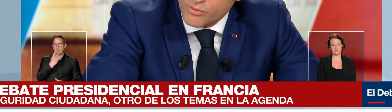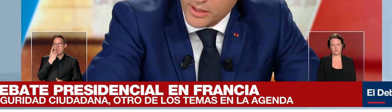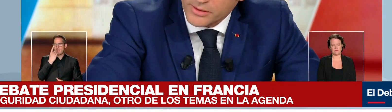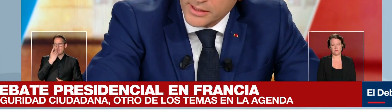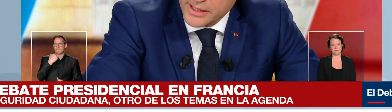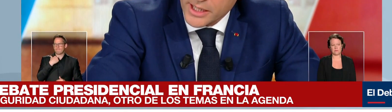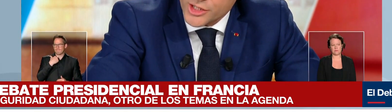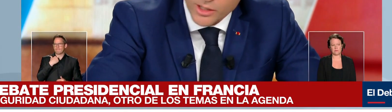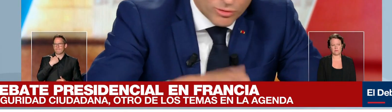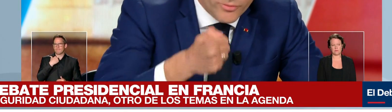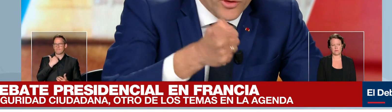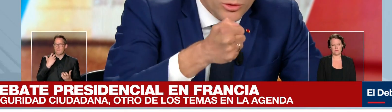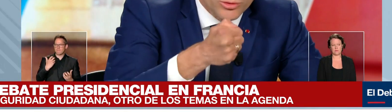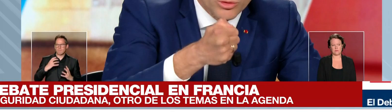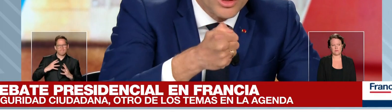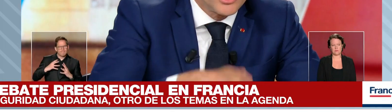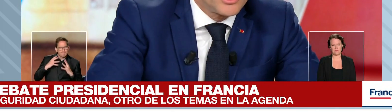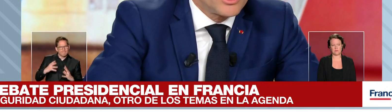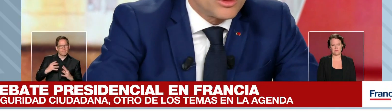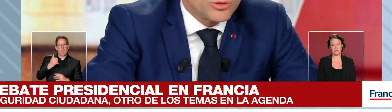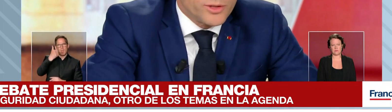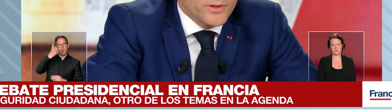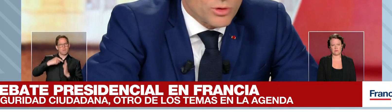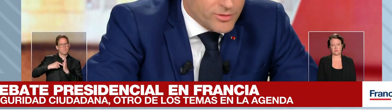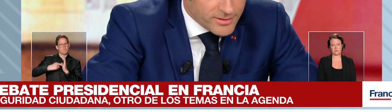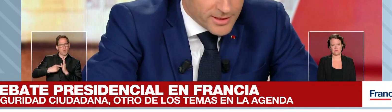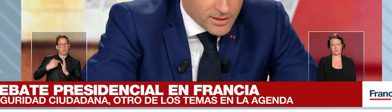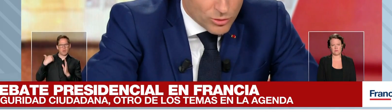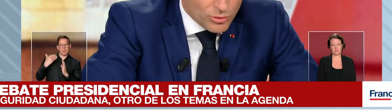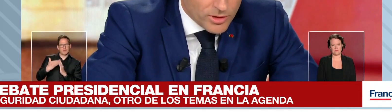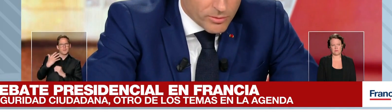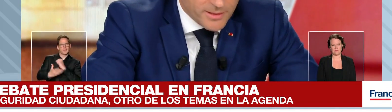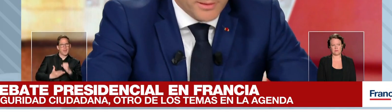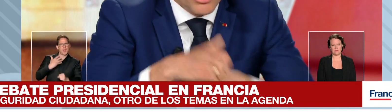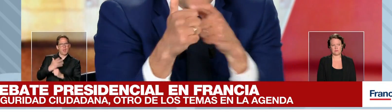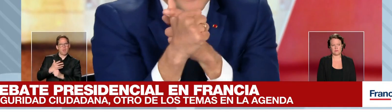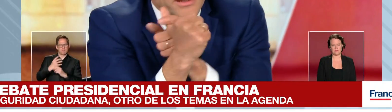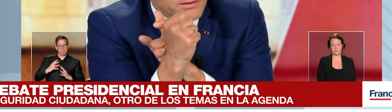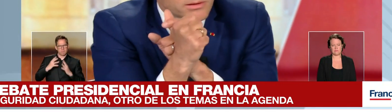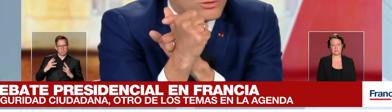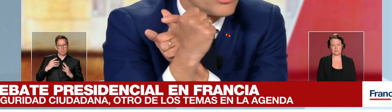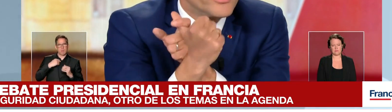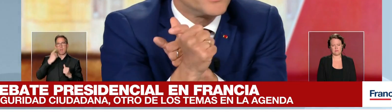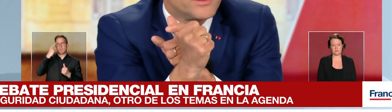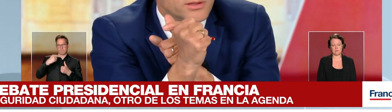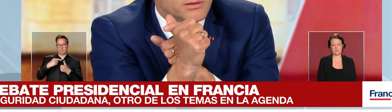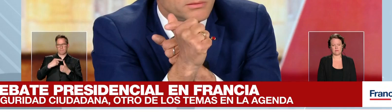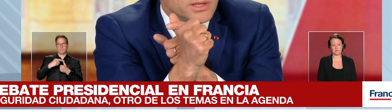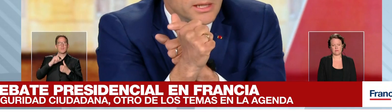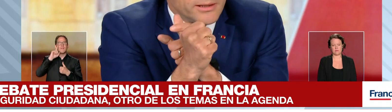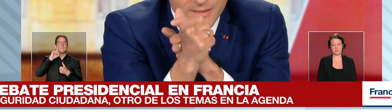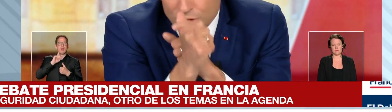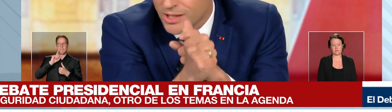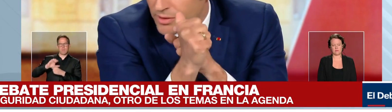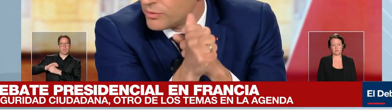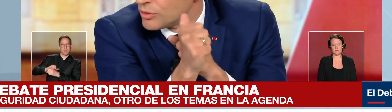y aislarlas para poder actuar de manera fuerte sobre lo que hice en este primer mandato. Primero